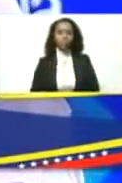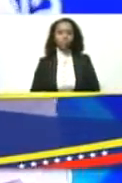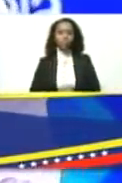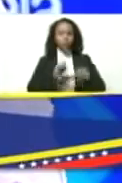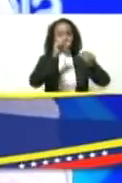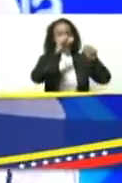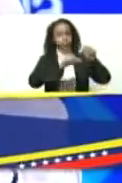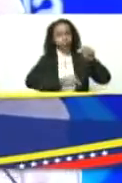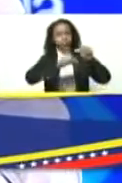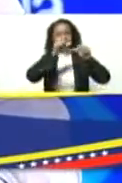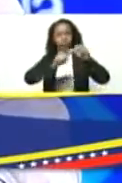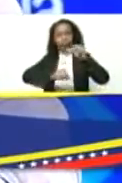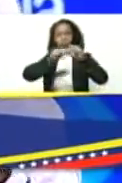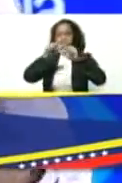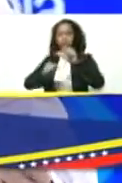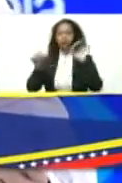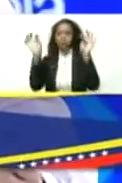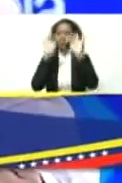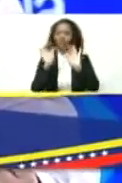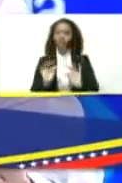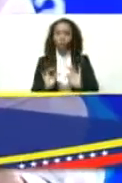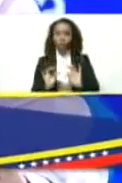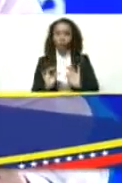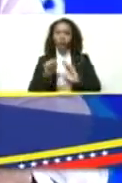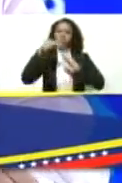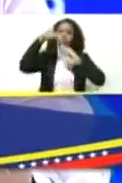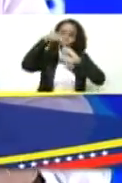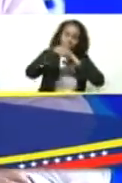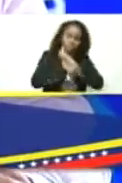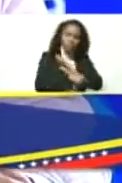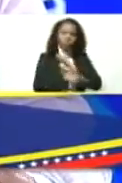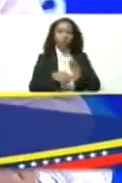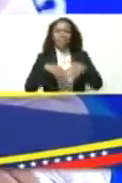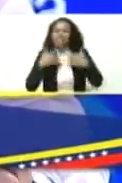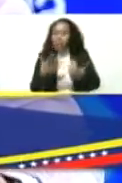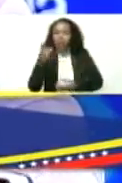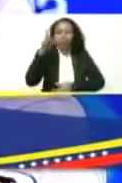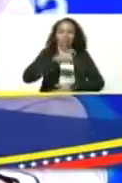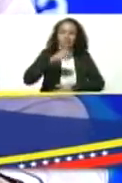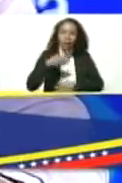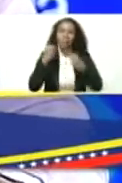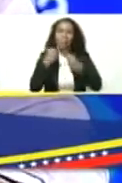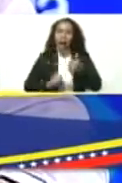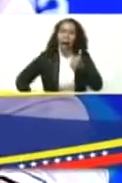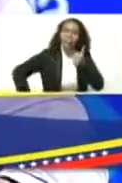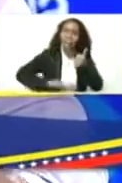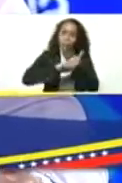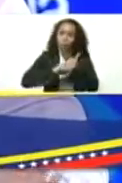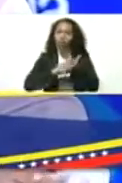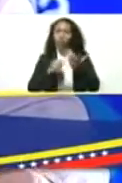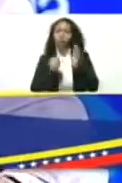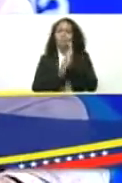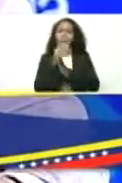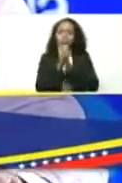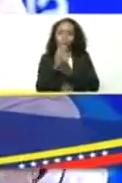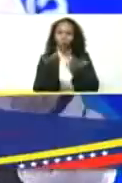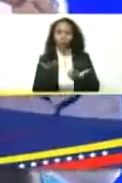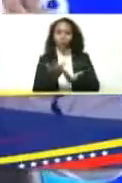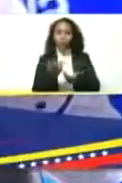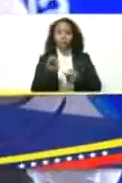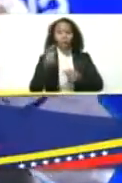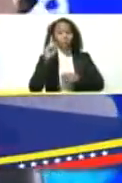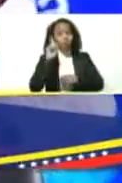revisamos de manera exhaustiva qué necesitábamos para fortalecer a los emprendedores. Fíjense que una de las